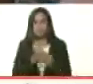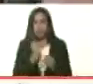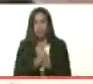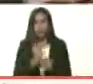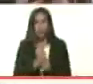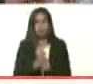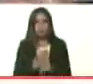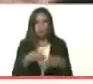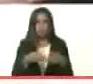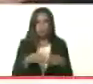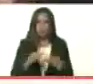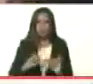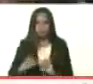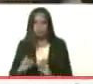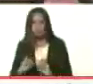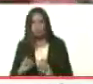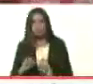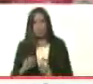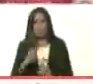vital,